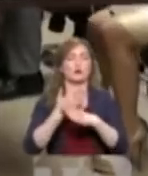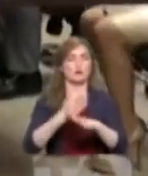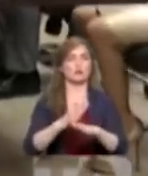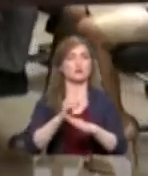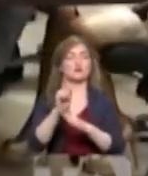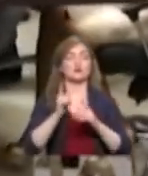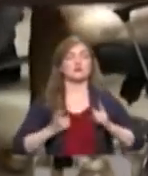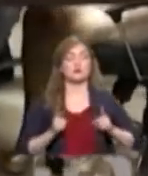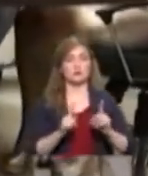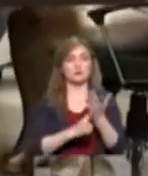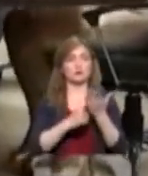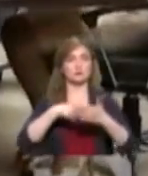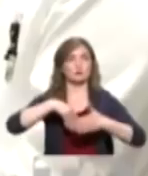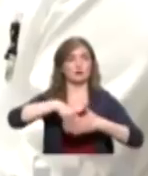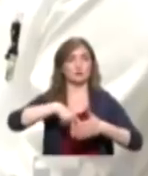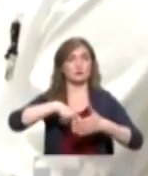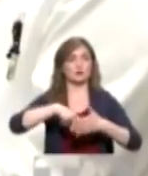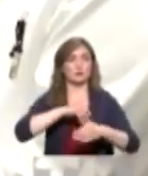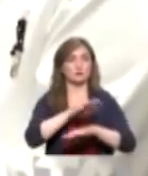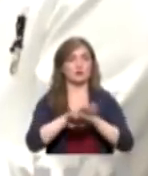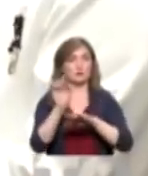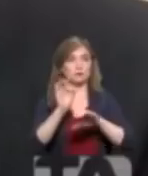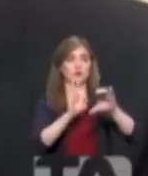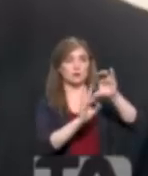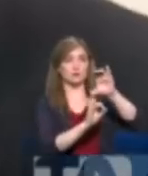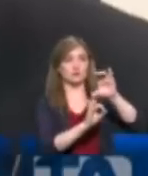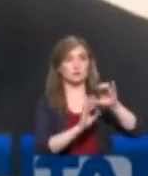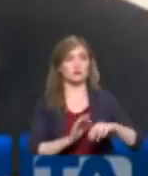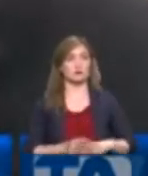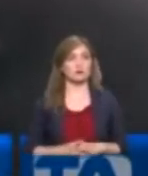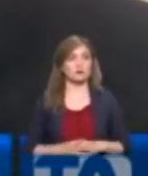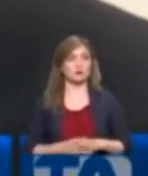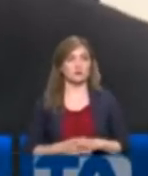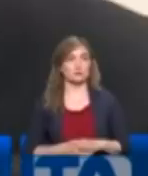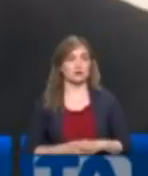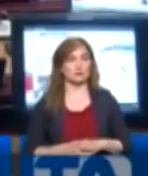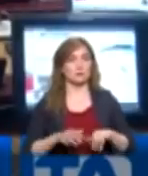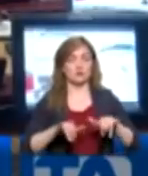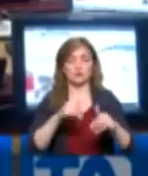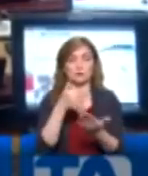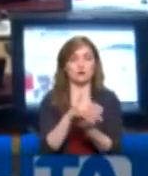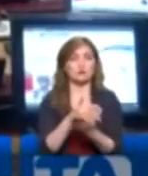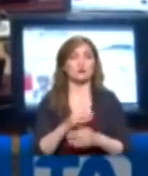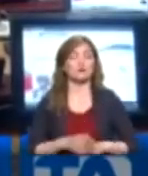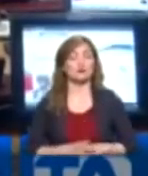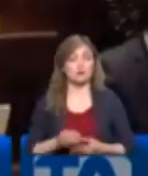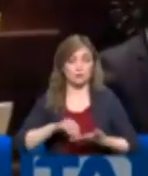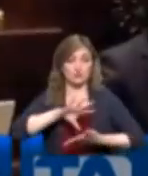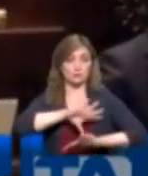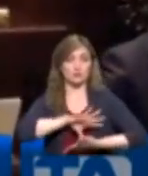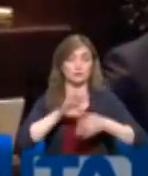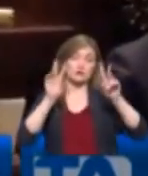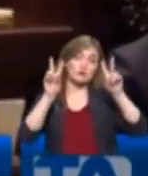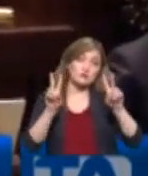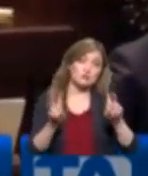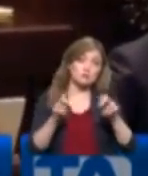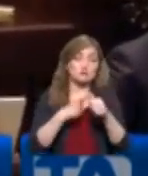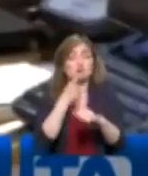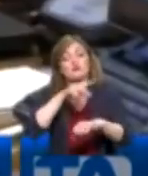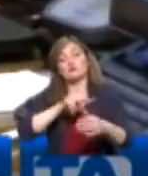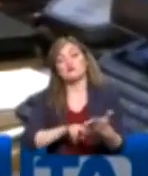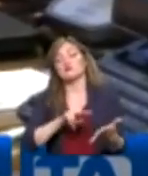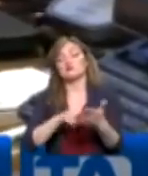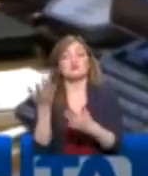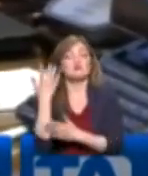El debate sobre las limitaciones del Consejo de Participación Ciudadana sigue suspendido. Aquí en el Legislativo el tema se tocó por primera